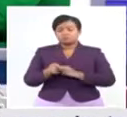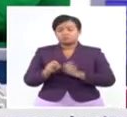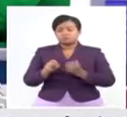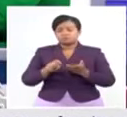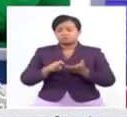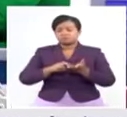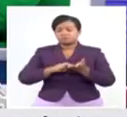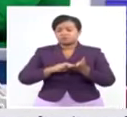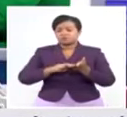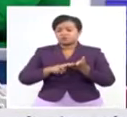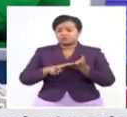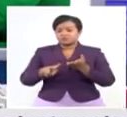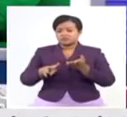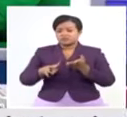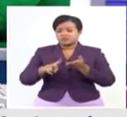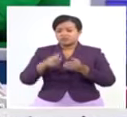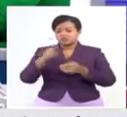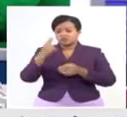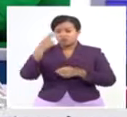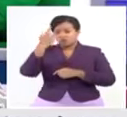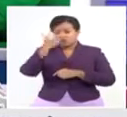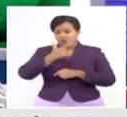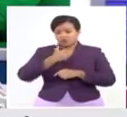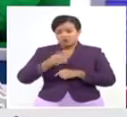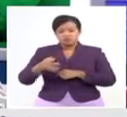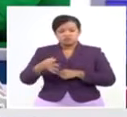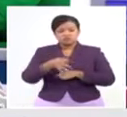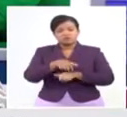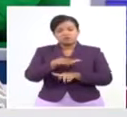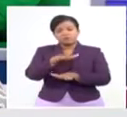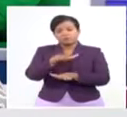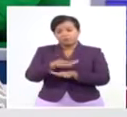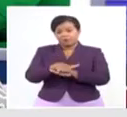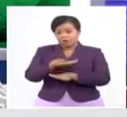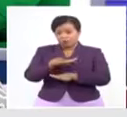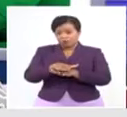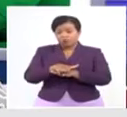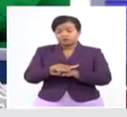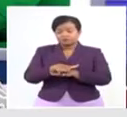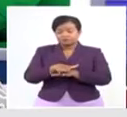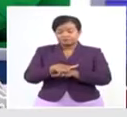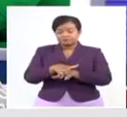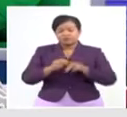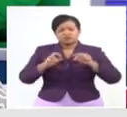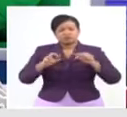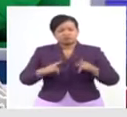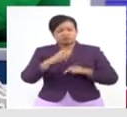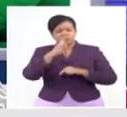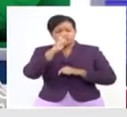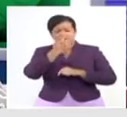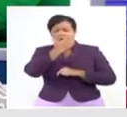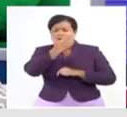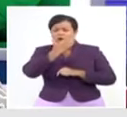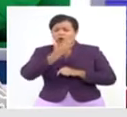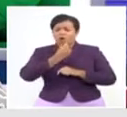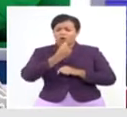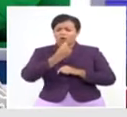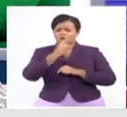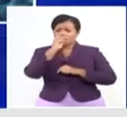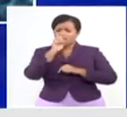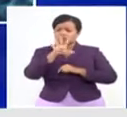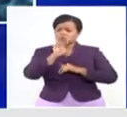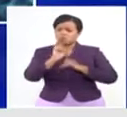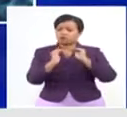Ávila, del municipio de Majagua. Nuevamente, edades jóvenes, menores de 50 años,